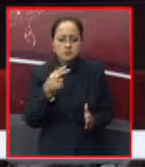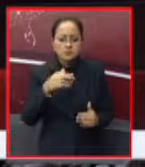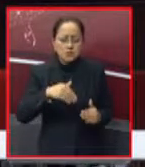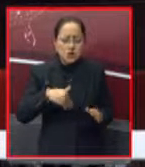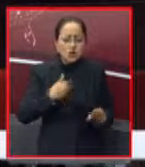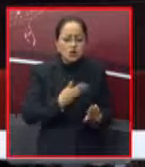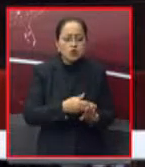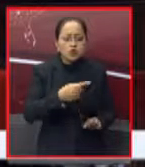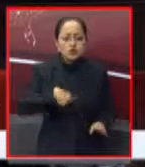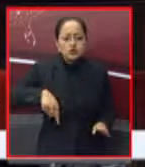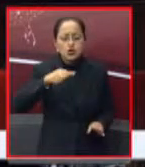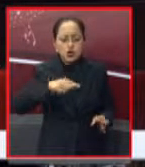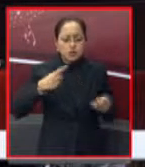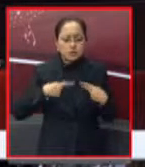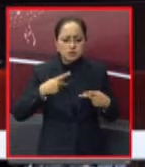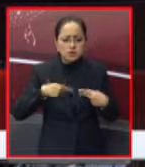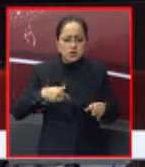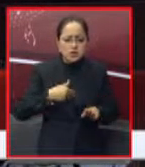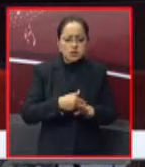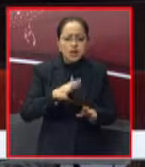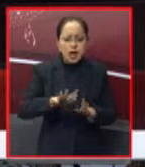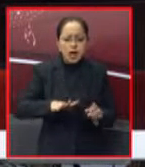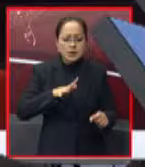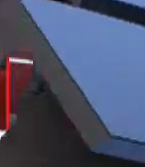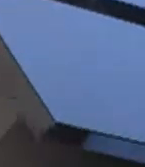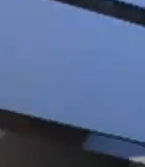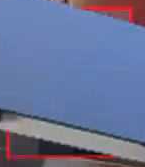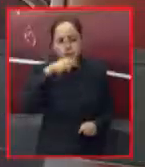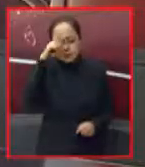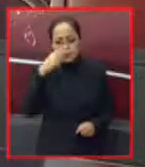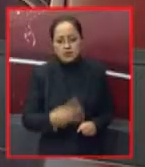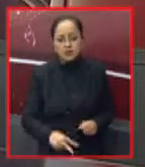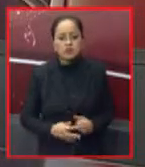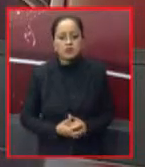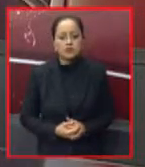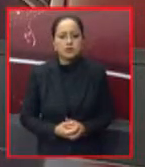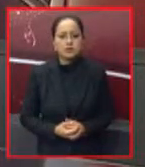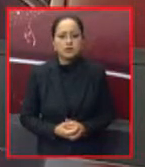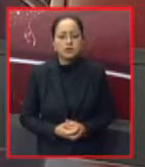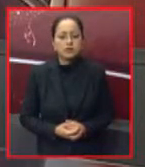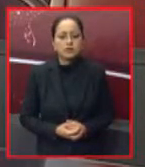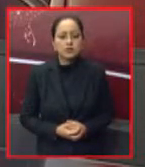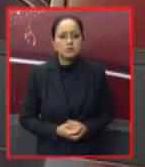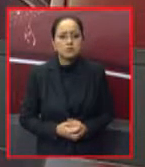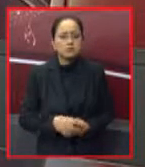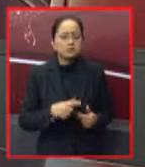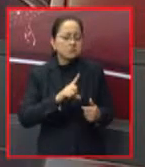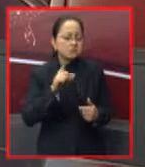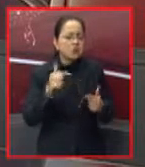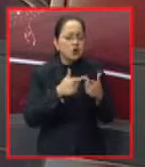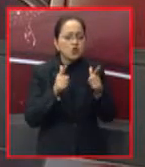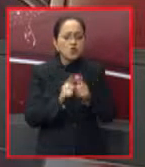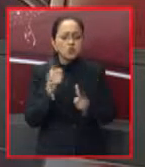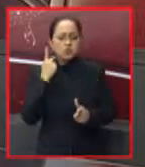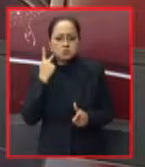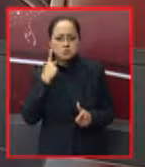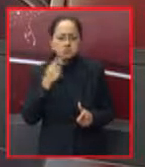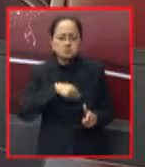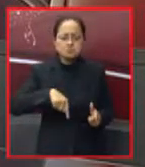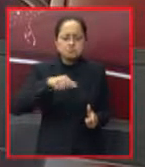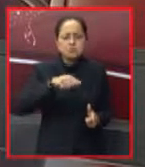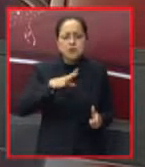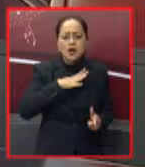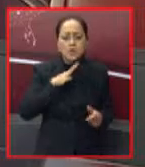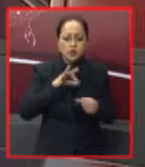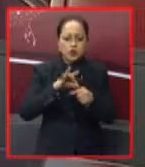que atenten contra la fauna mexicana. Luego de escuchar a los grupos parlamentarios, se procedió a la